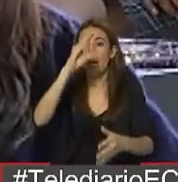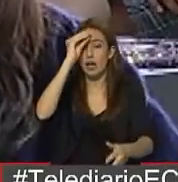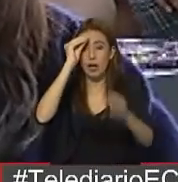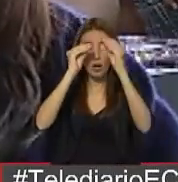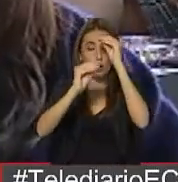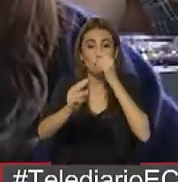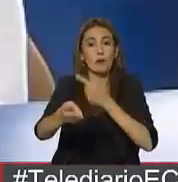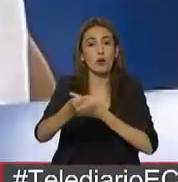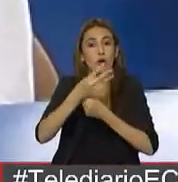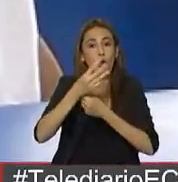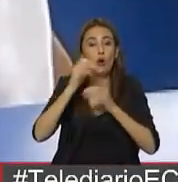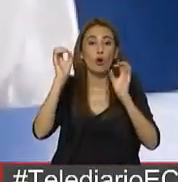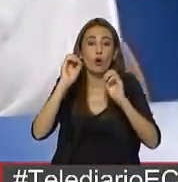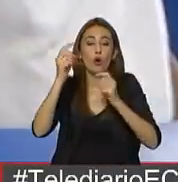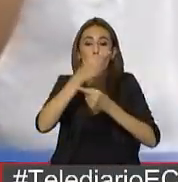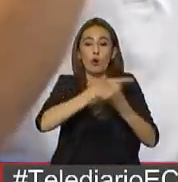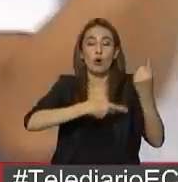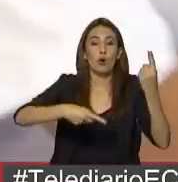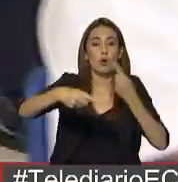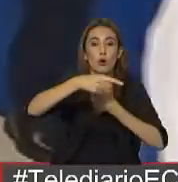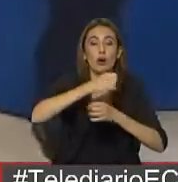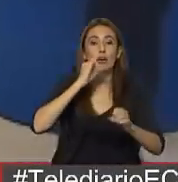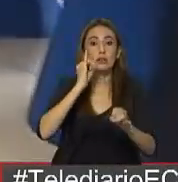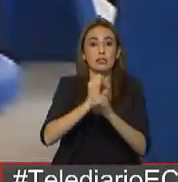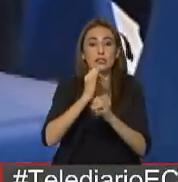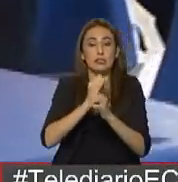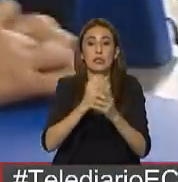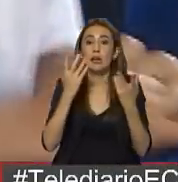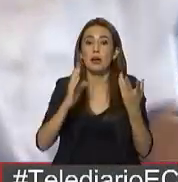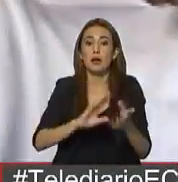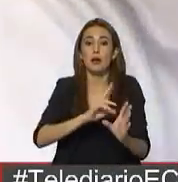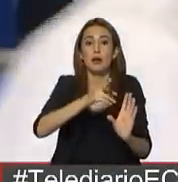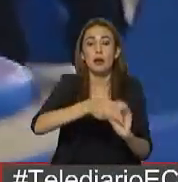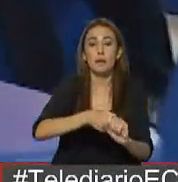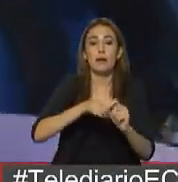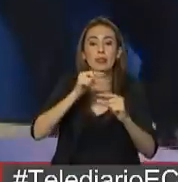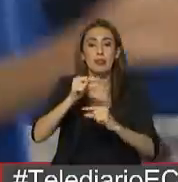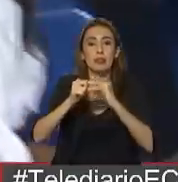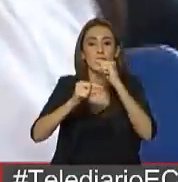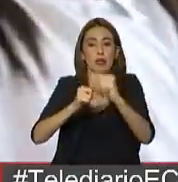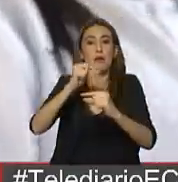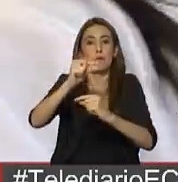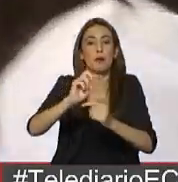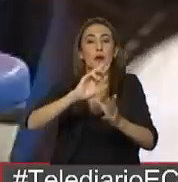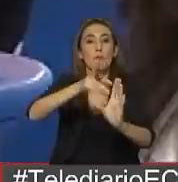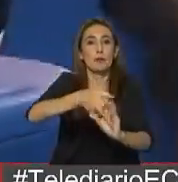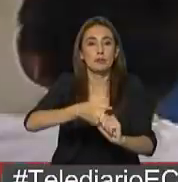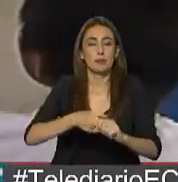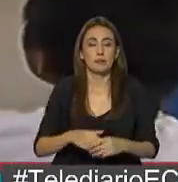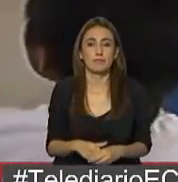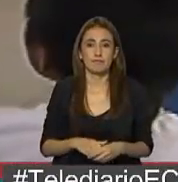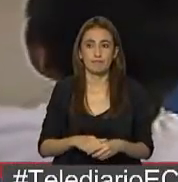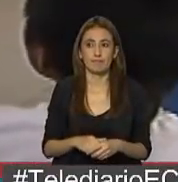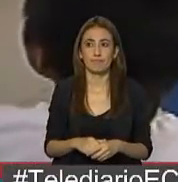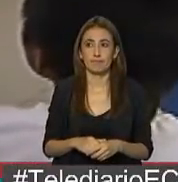casa o un posible retorno a las instituciones educativas de forma progresiva. Carla Arcentales, Ecuador